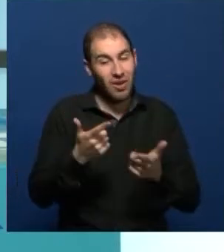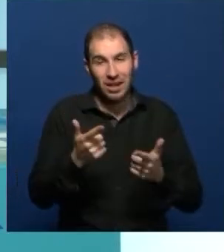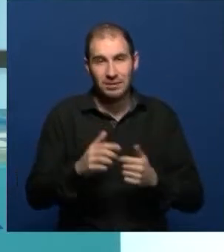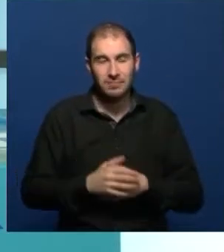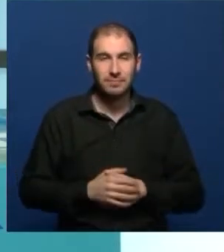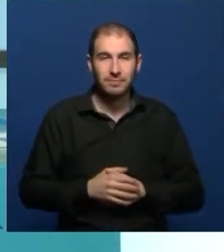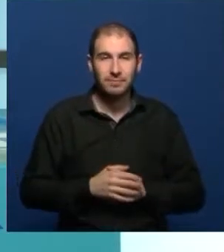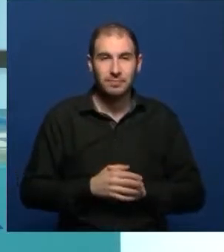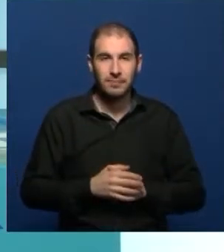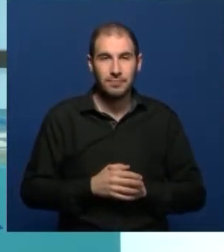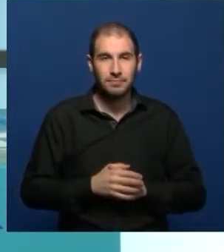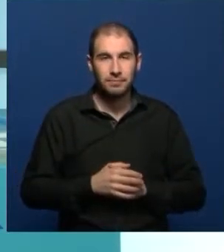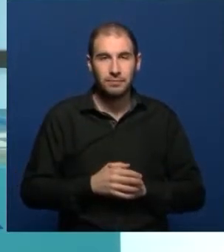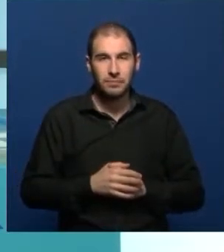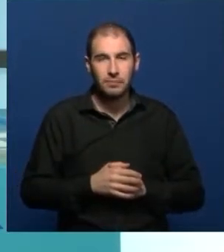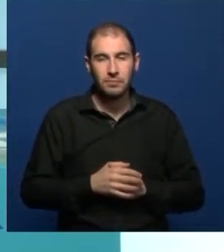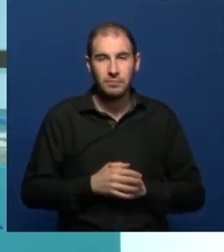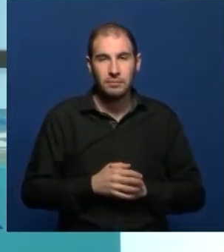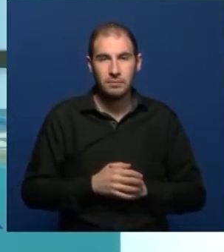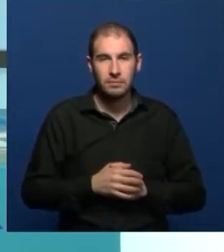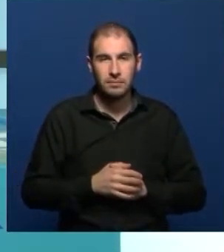estos números. Claro.